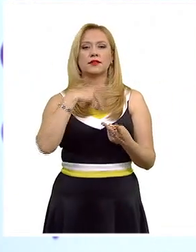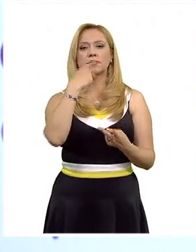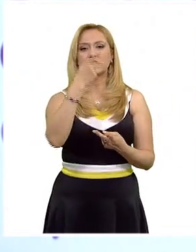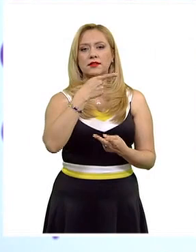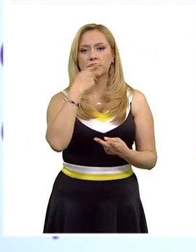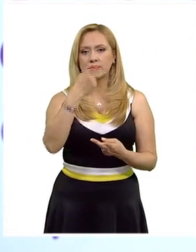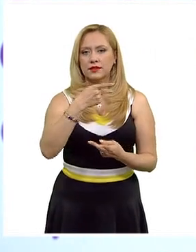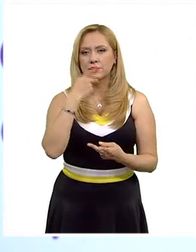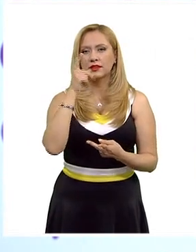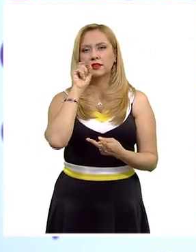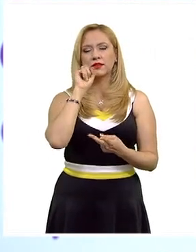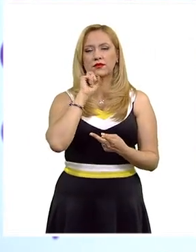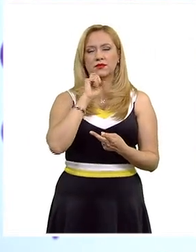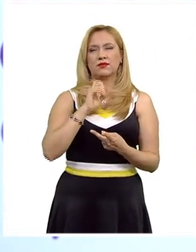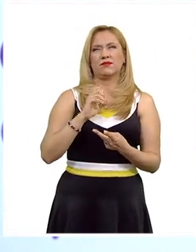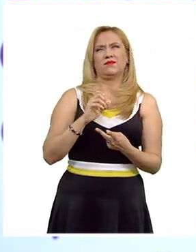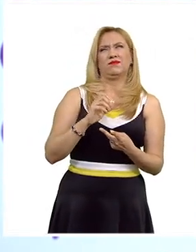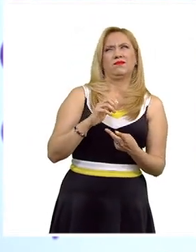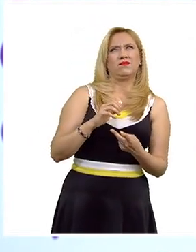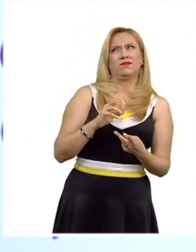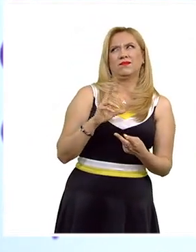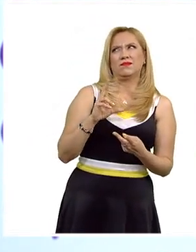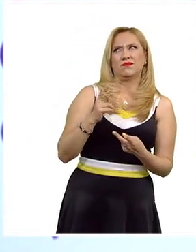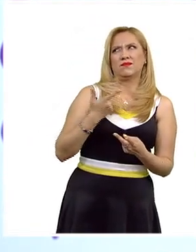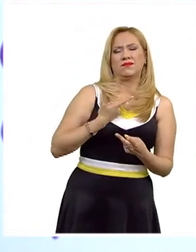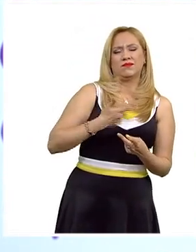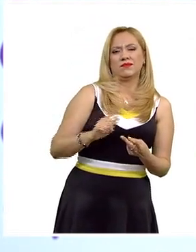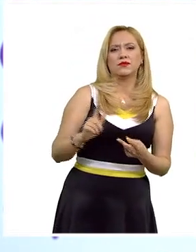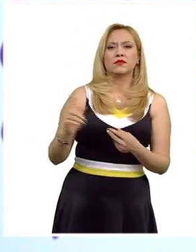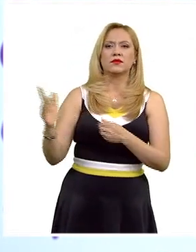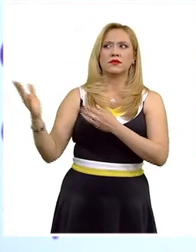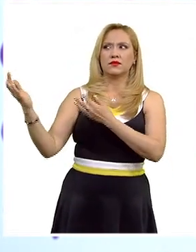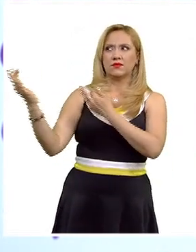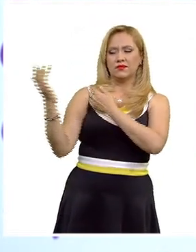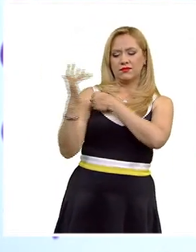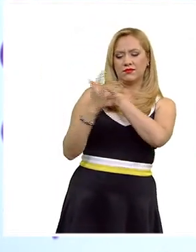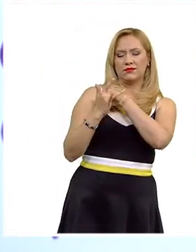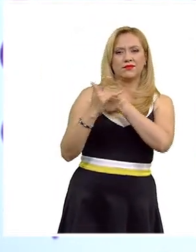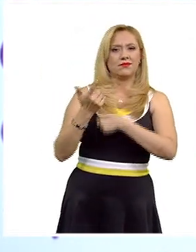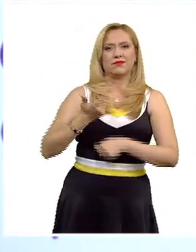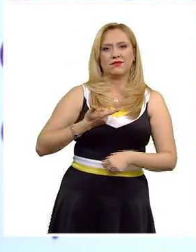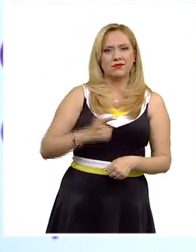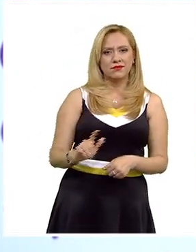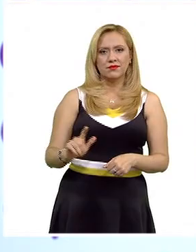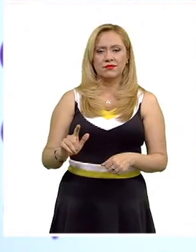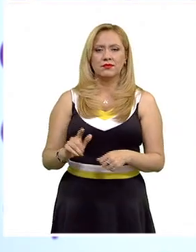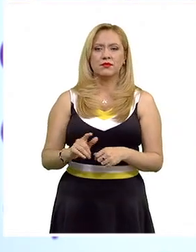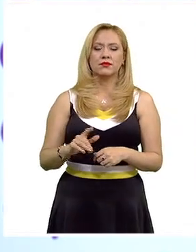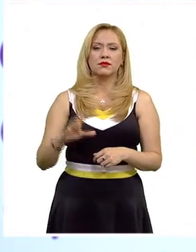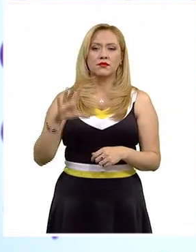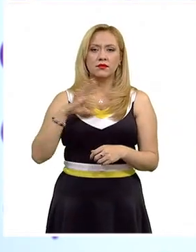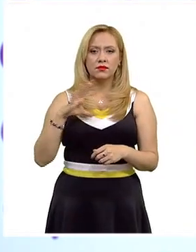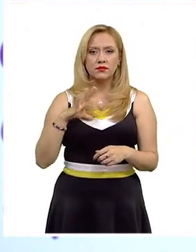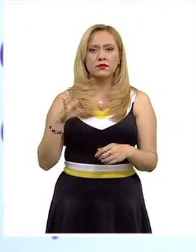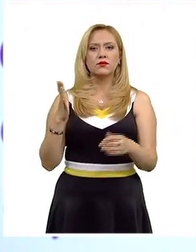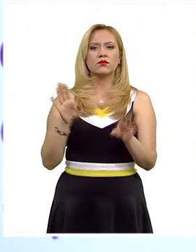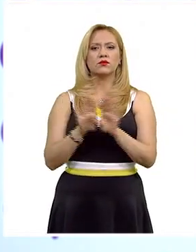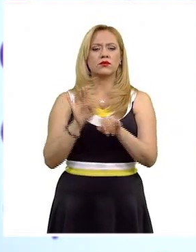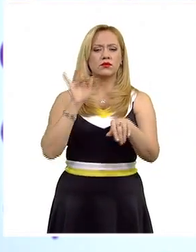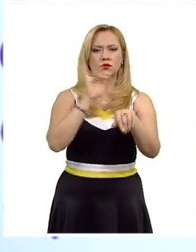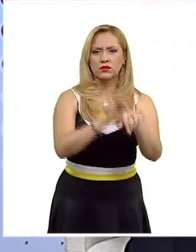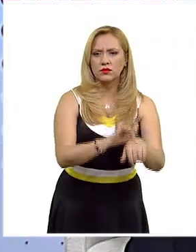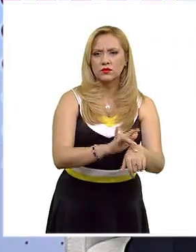no bienvenidos, de acercamientos no bienvenidos, y estos